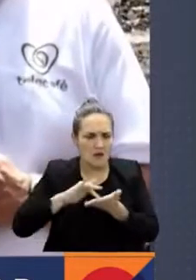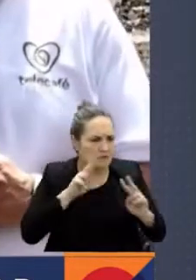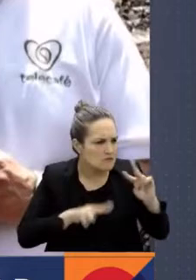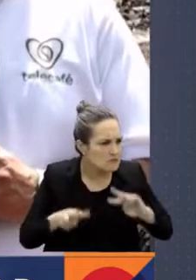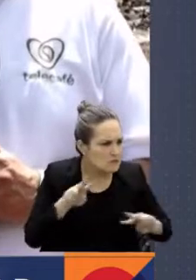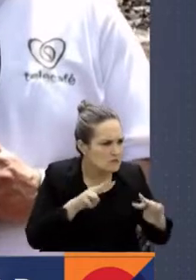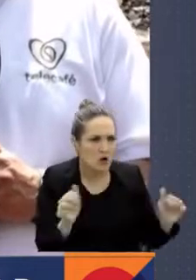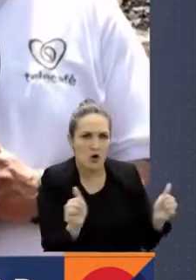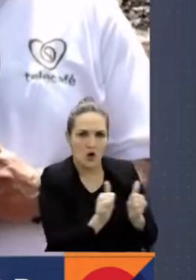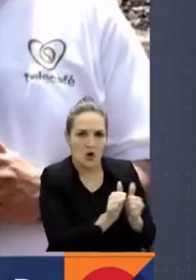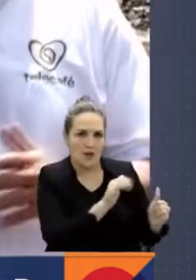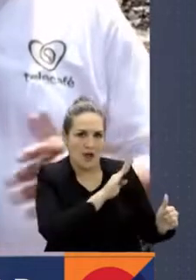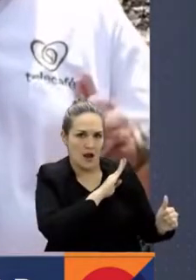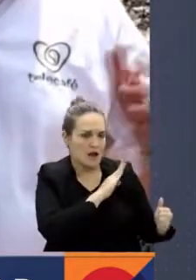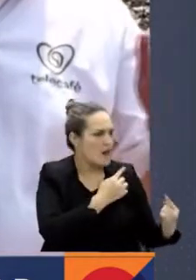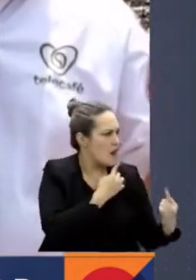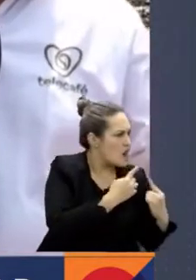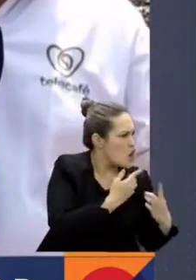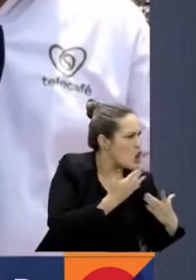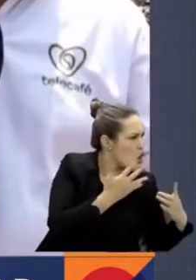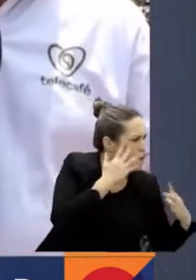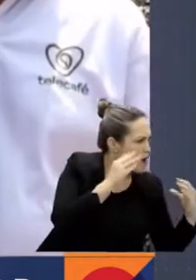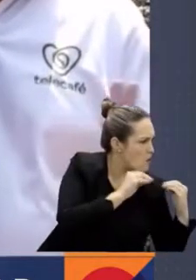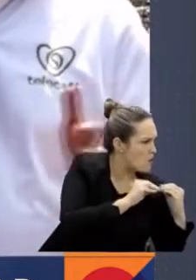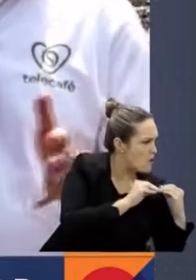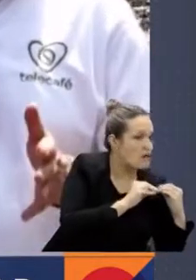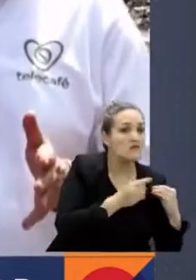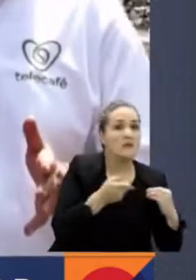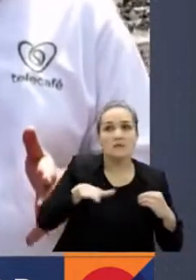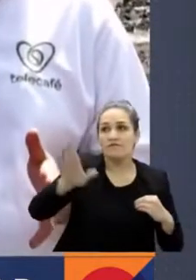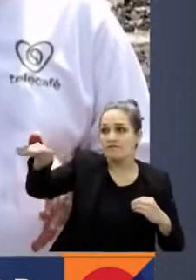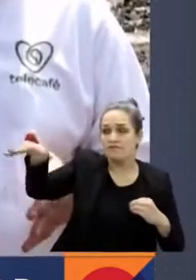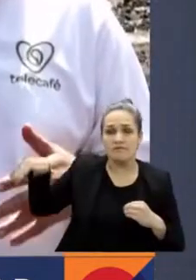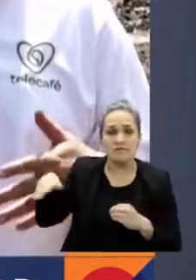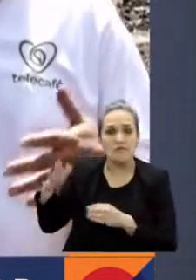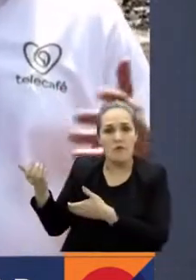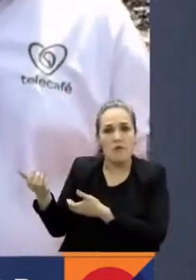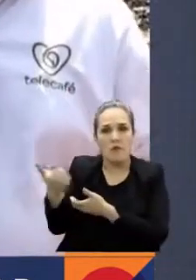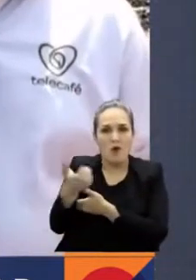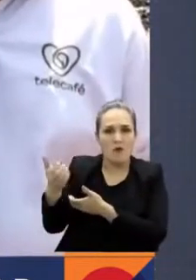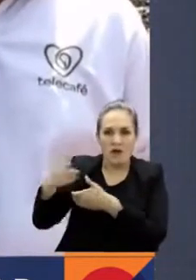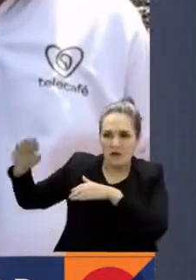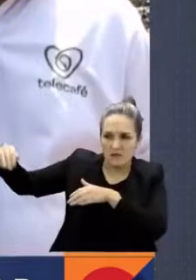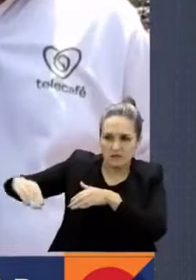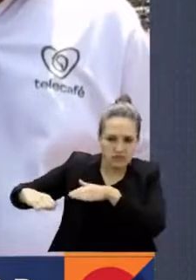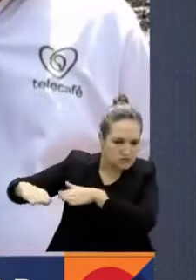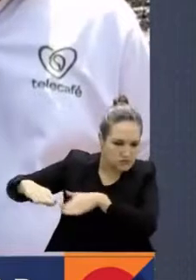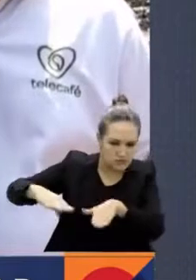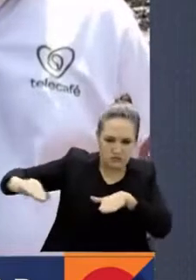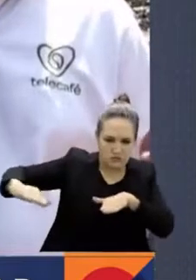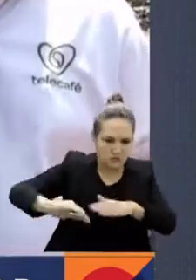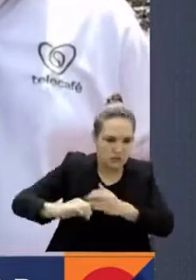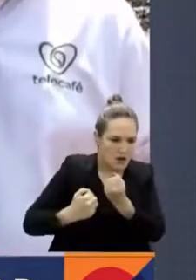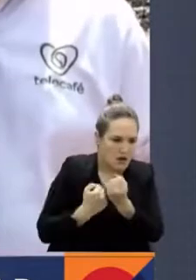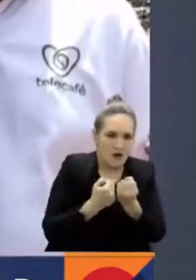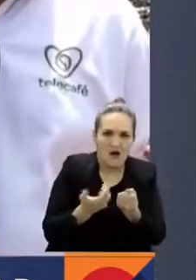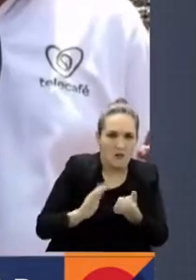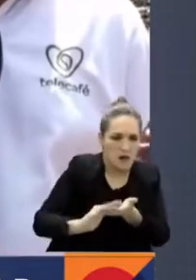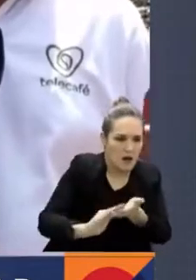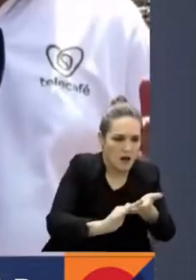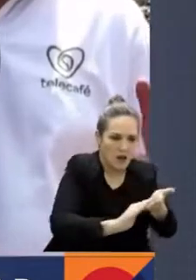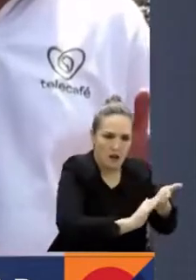mando unificado. Se ha tenido requerimientos de los cuerpos oficiales de bomberos de muchas localidades porque tienen que proyectar un